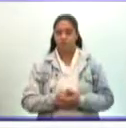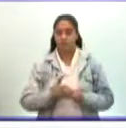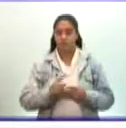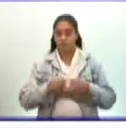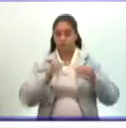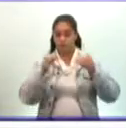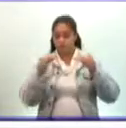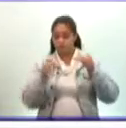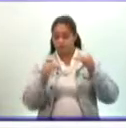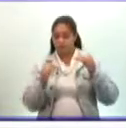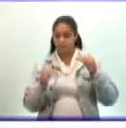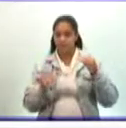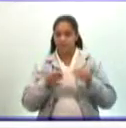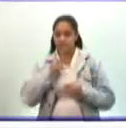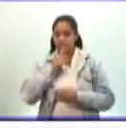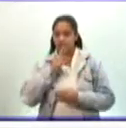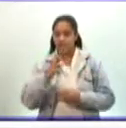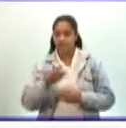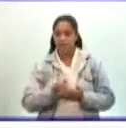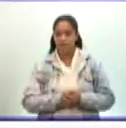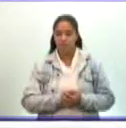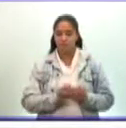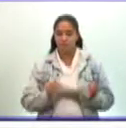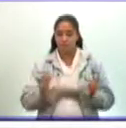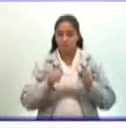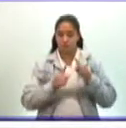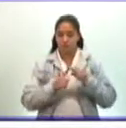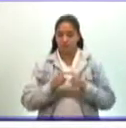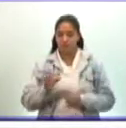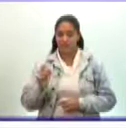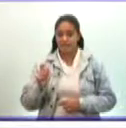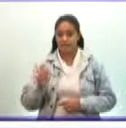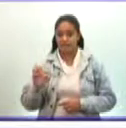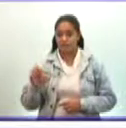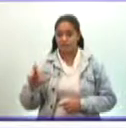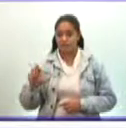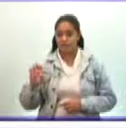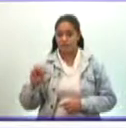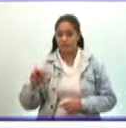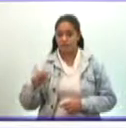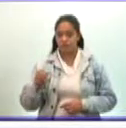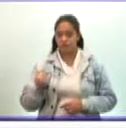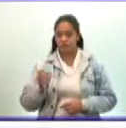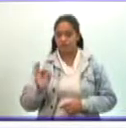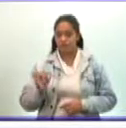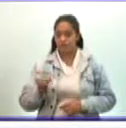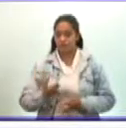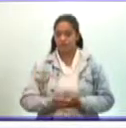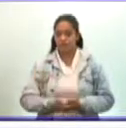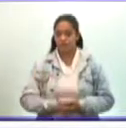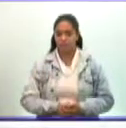que responda a una de las partes del teorema de las transversales? Y entonces podamos